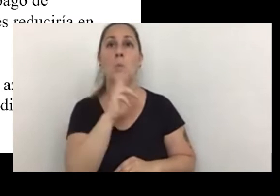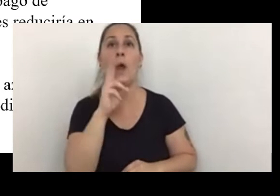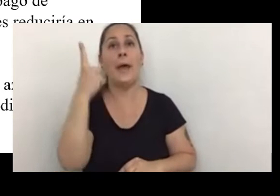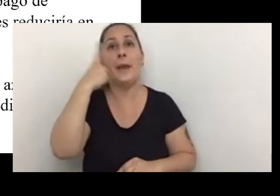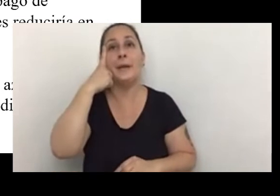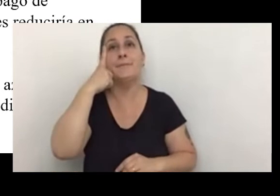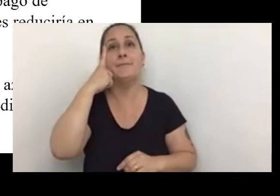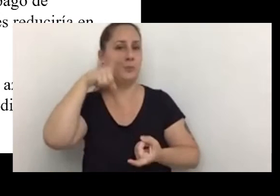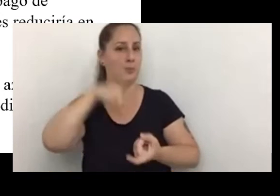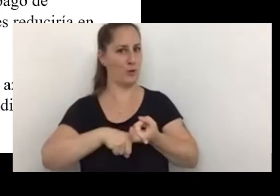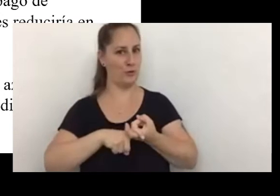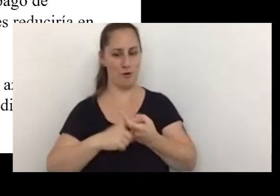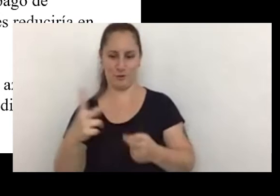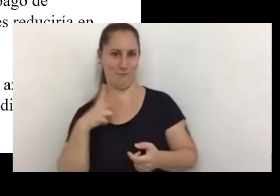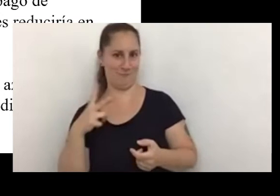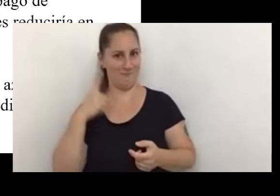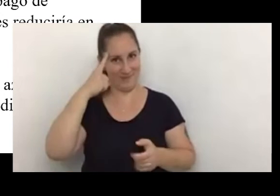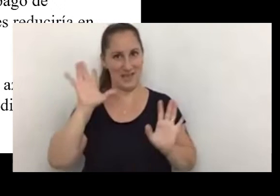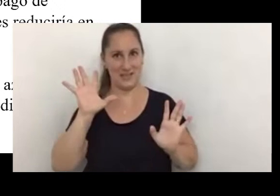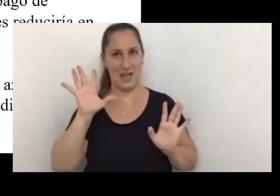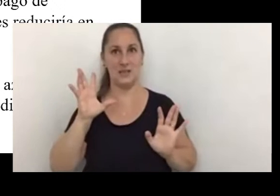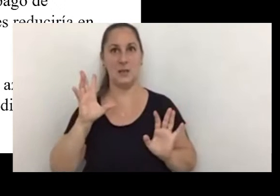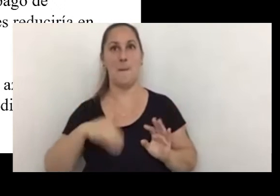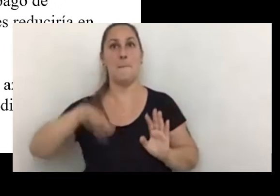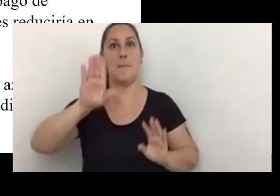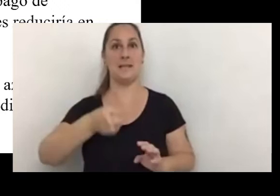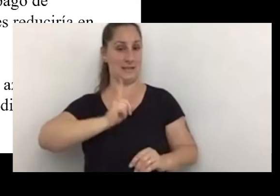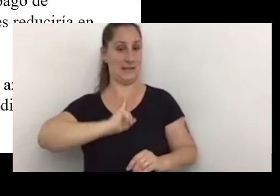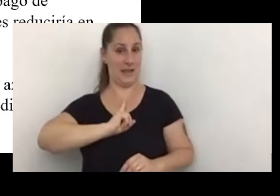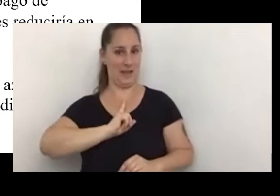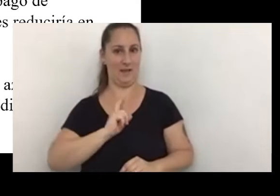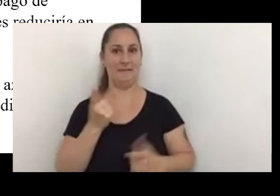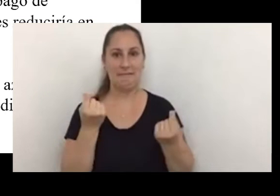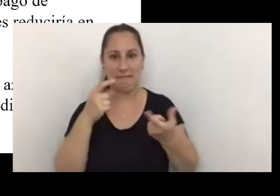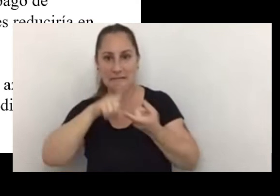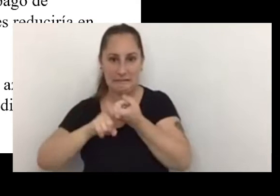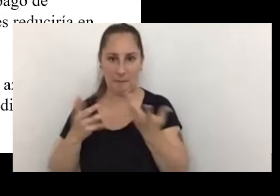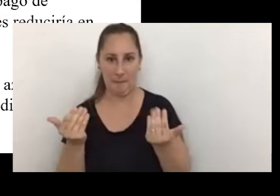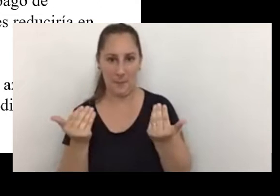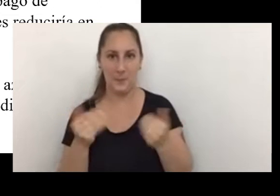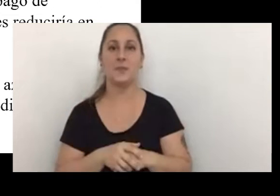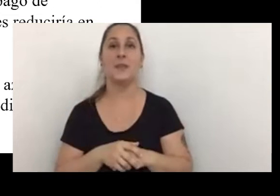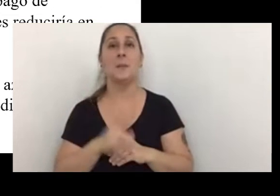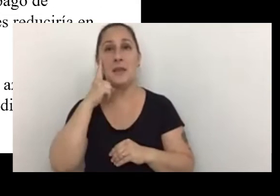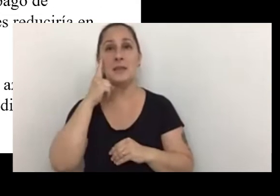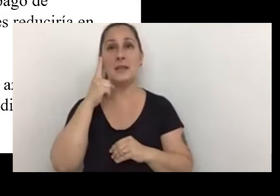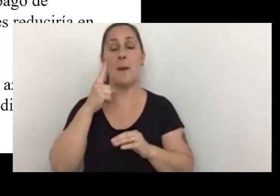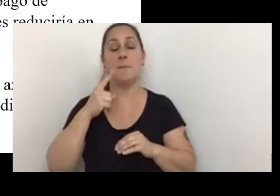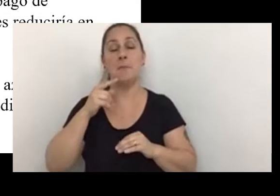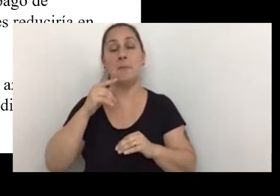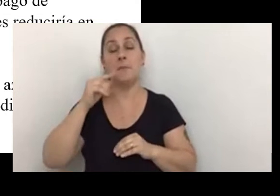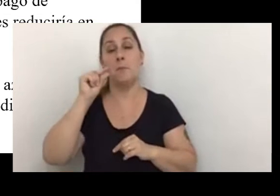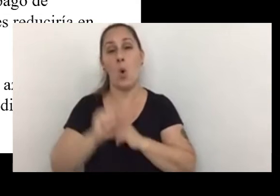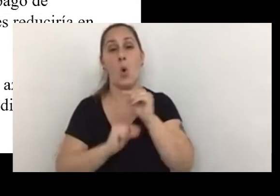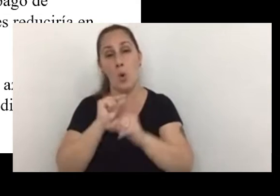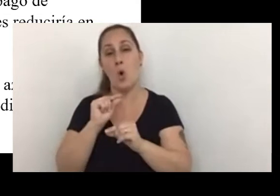ingresos, al menos 2 veces superiores a los suyos, con lo cual esto lleva a que cada vez son menos apreciados